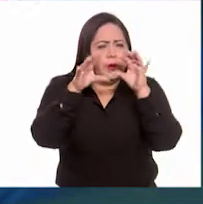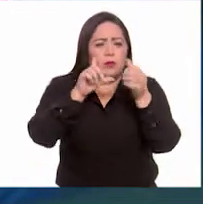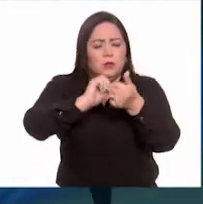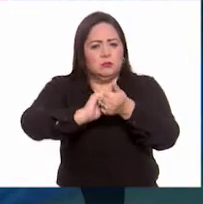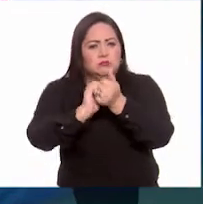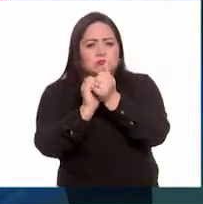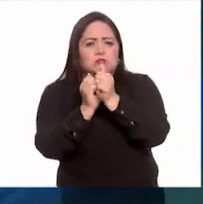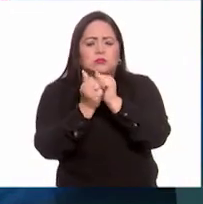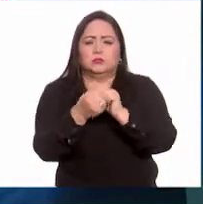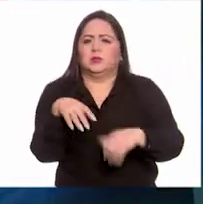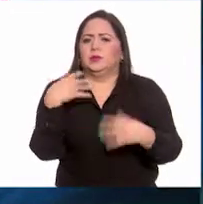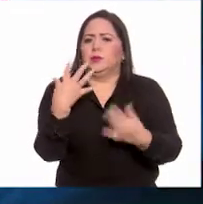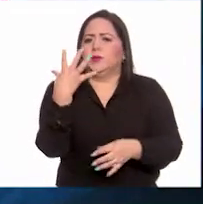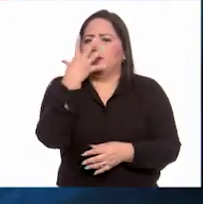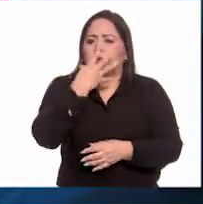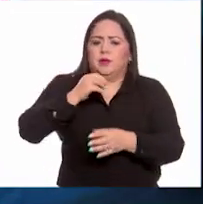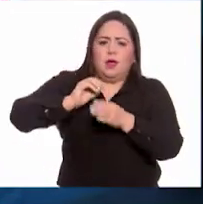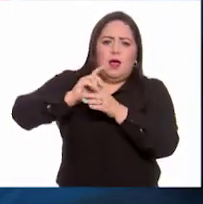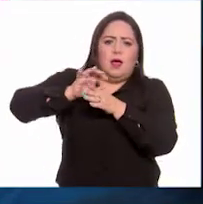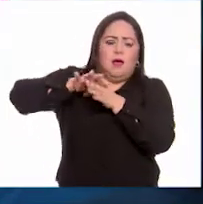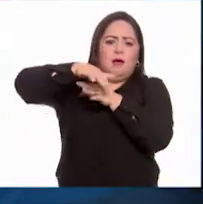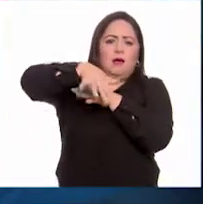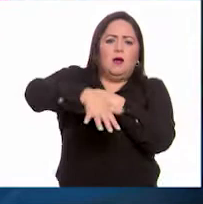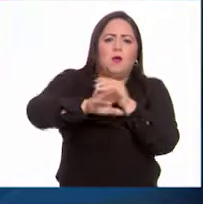formó una hermosa laguna.